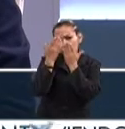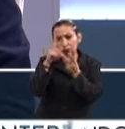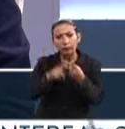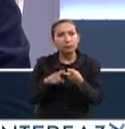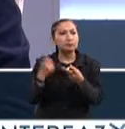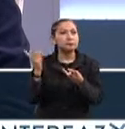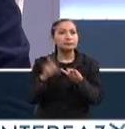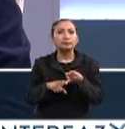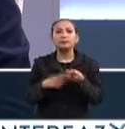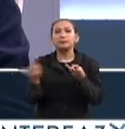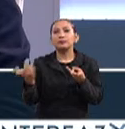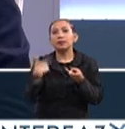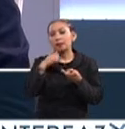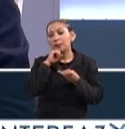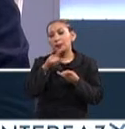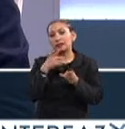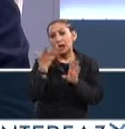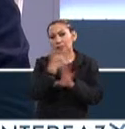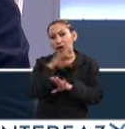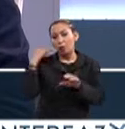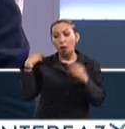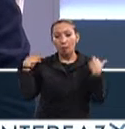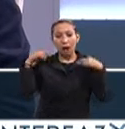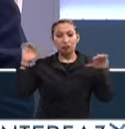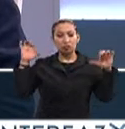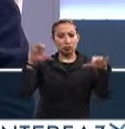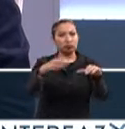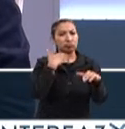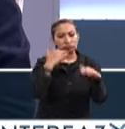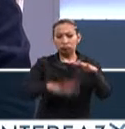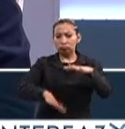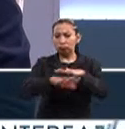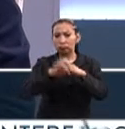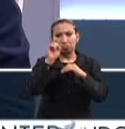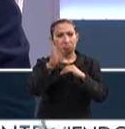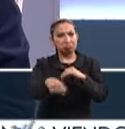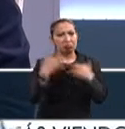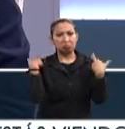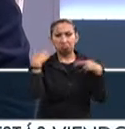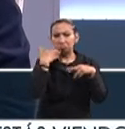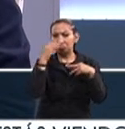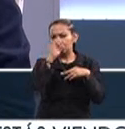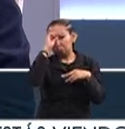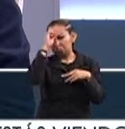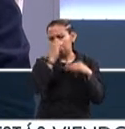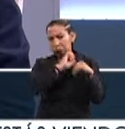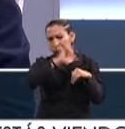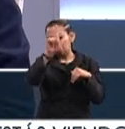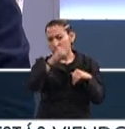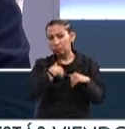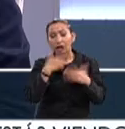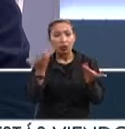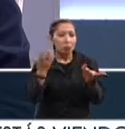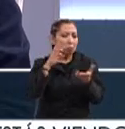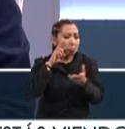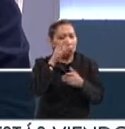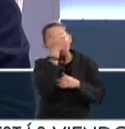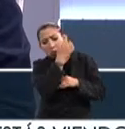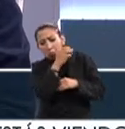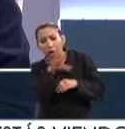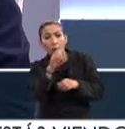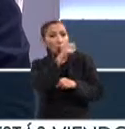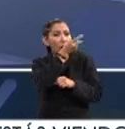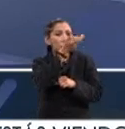estudio. Se han hecho también de una planta académica sólida. Sí. Es decir, a mí me parece que en términos generales,